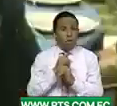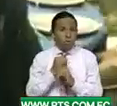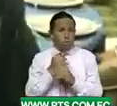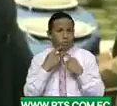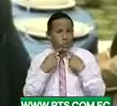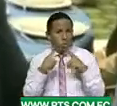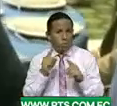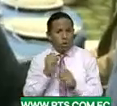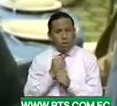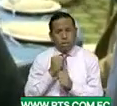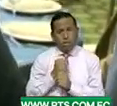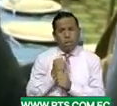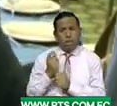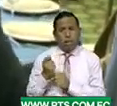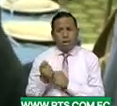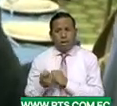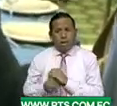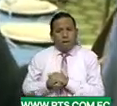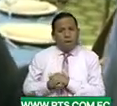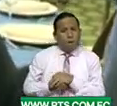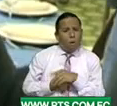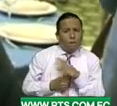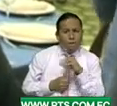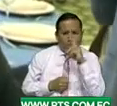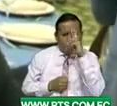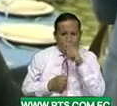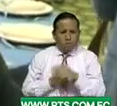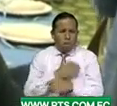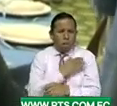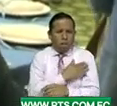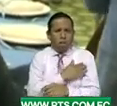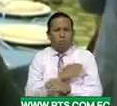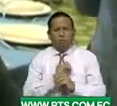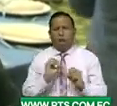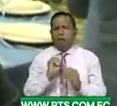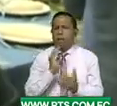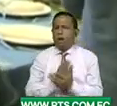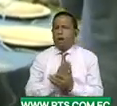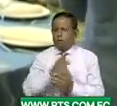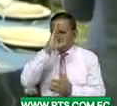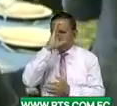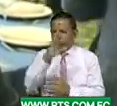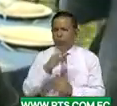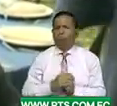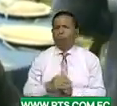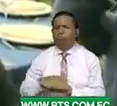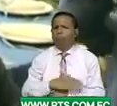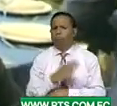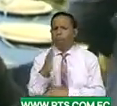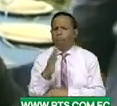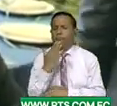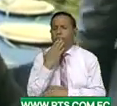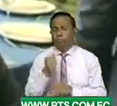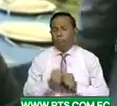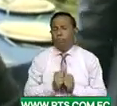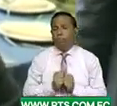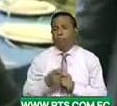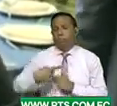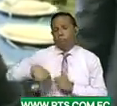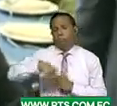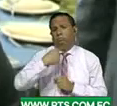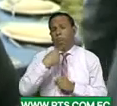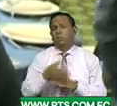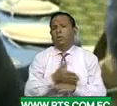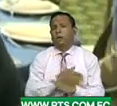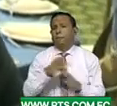estrategia tiene una vigencia, fue más allá del gobierno, ¿no es verdad? Sea una política estatal, mientras que el plan de acción sí va a tener